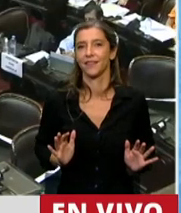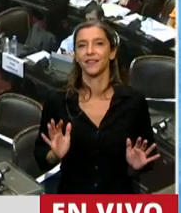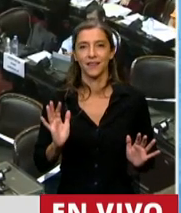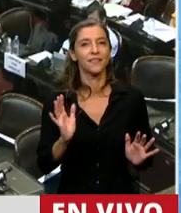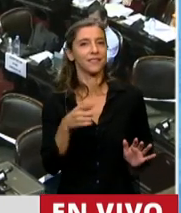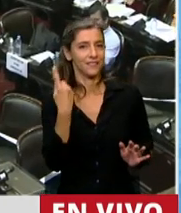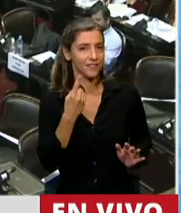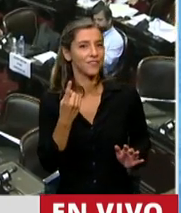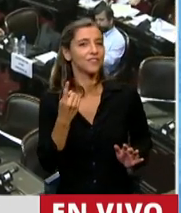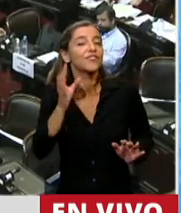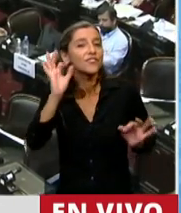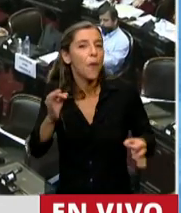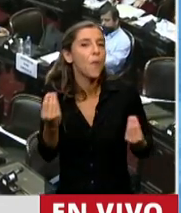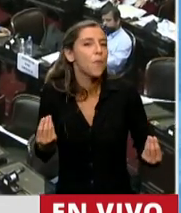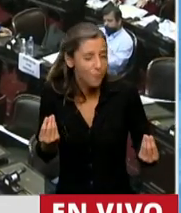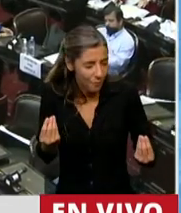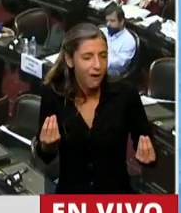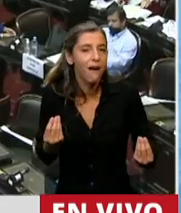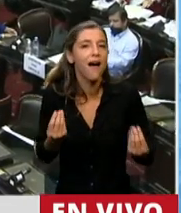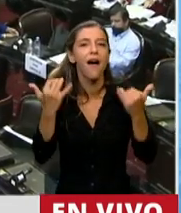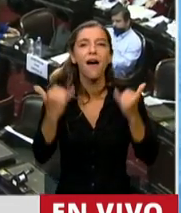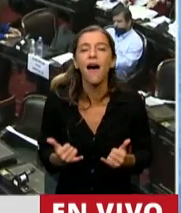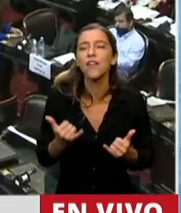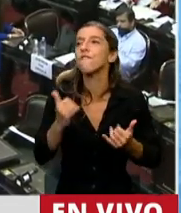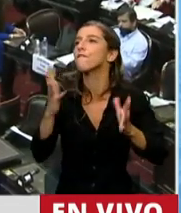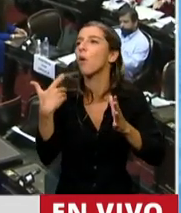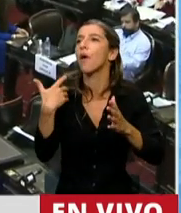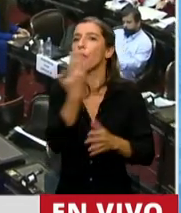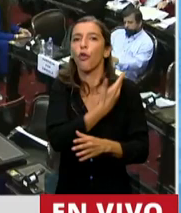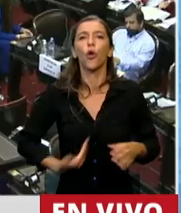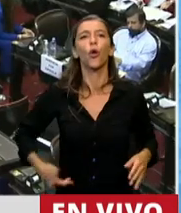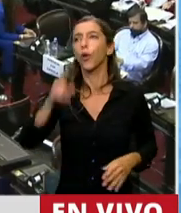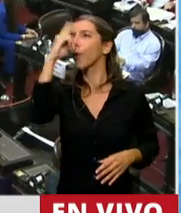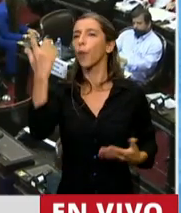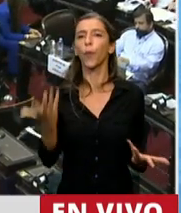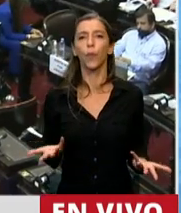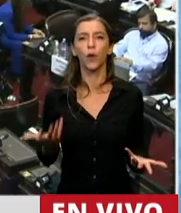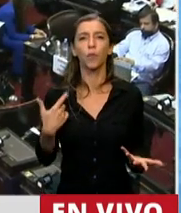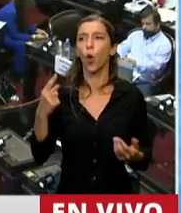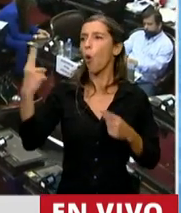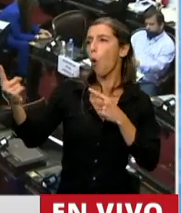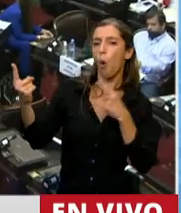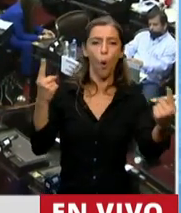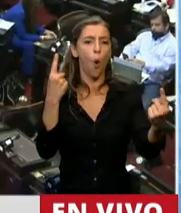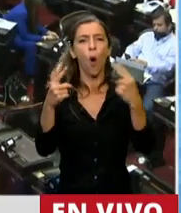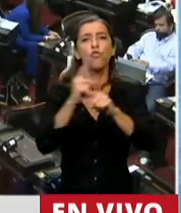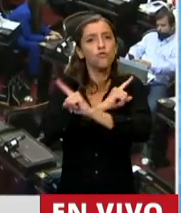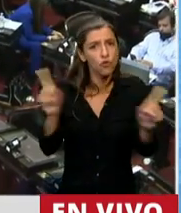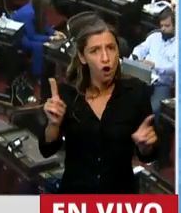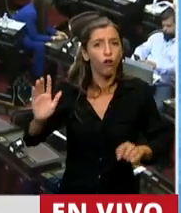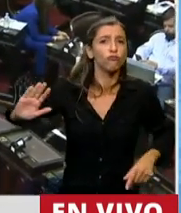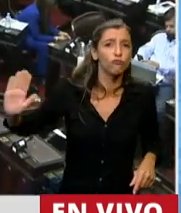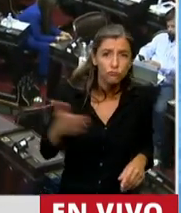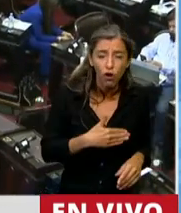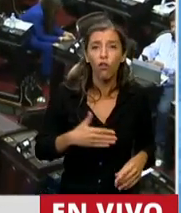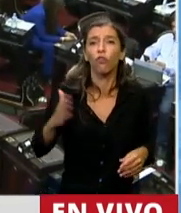con un régimen político de conjunto, con un régimen, no solamente con un gobierno u otro, todos los gobiernos, con todo un régimen